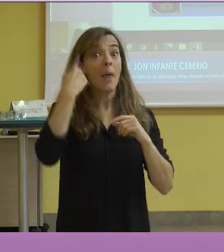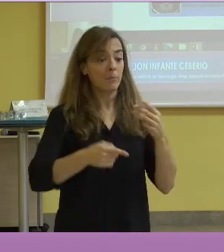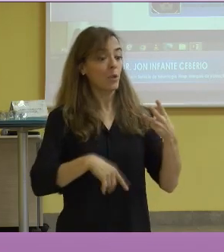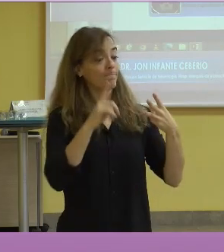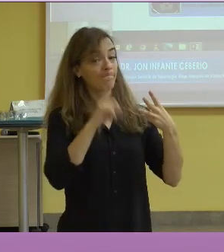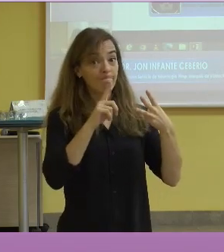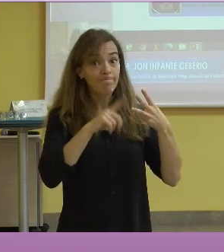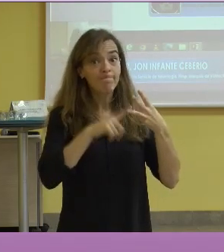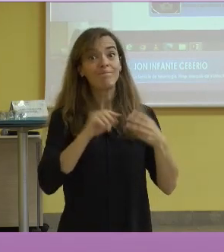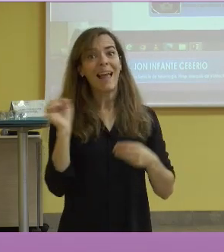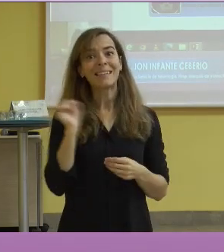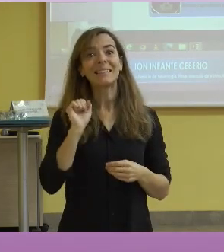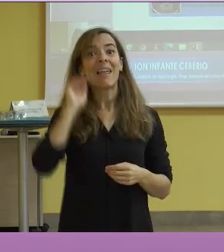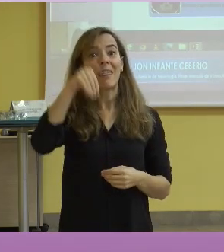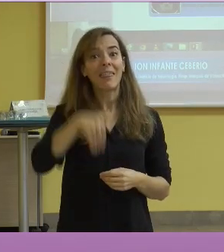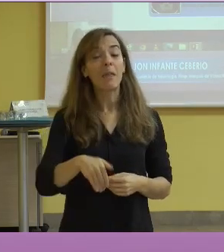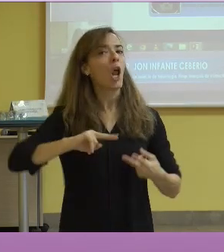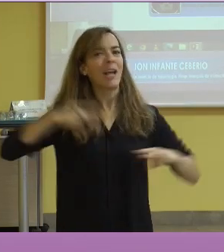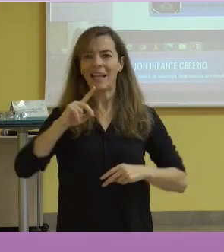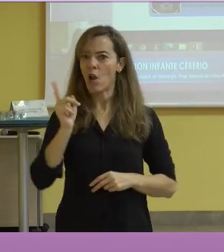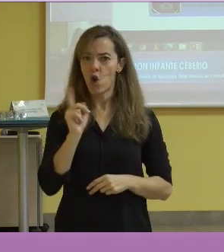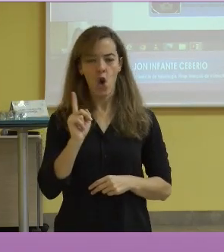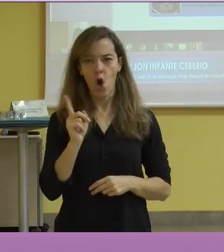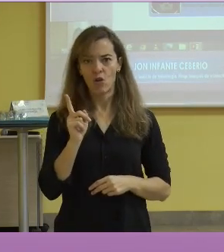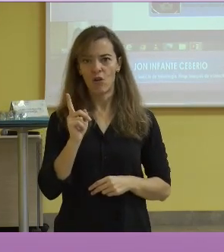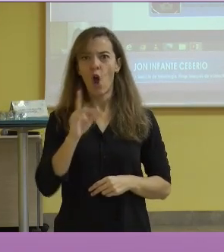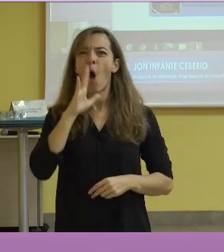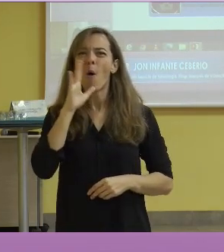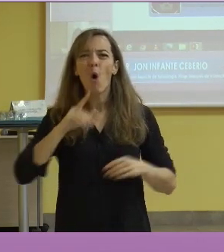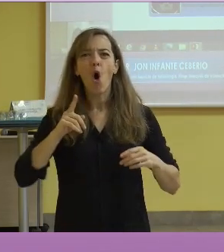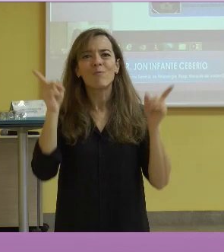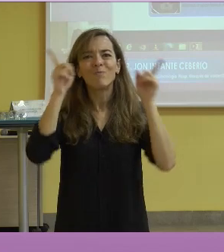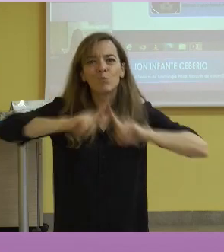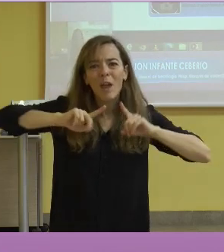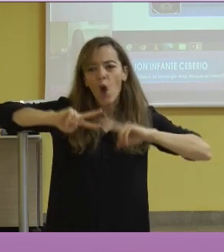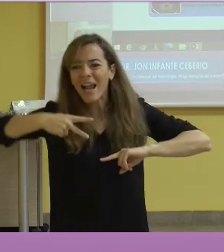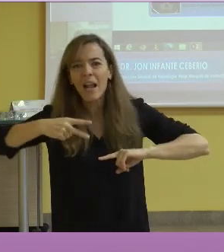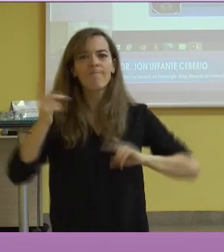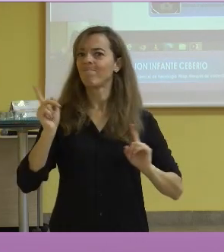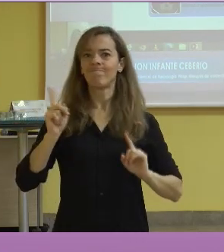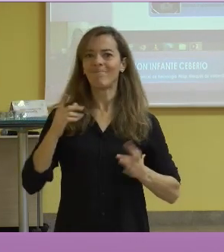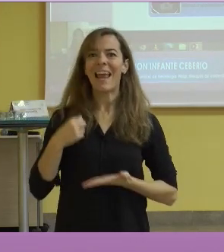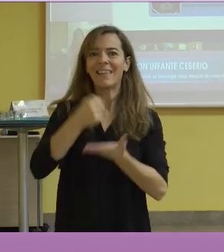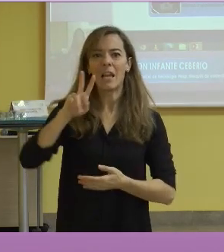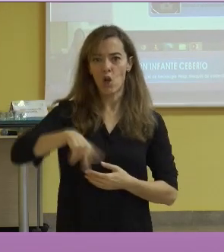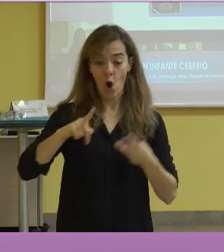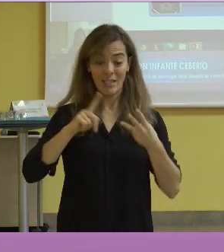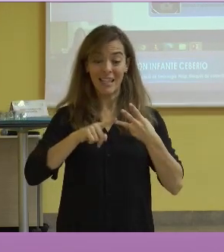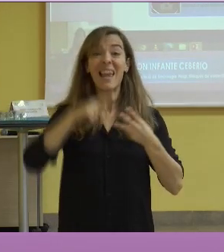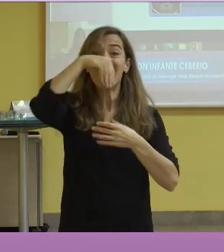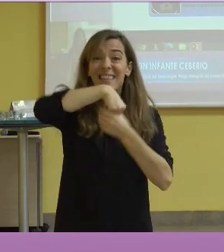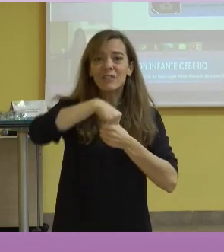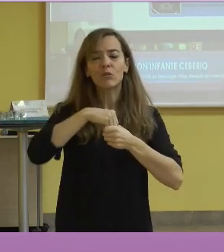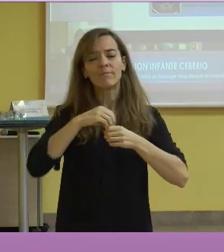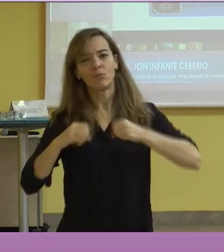son ataxias degenerativas, pero que no son genéticas, que no se deben a alguna mutación genética, que no son hereditarias. Aquí tenemos básicamente dos entidades nada